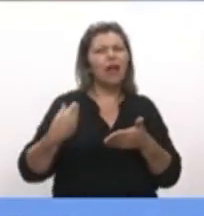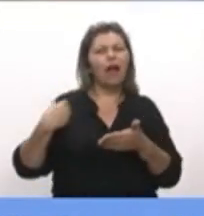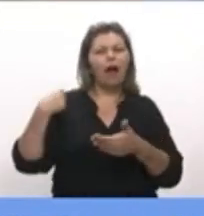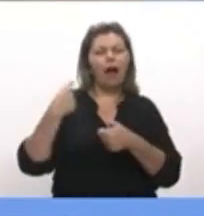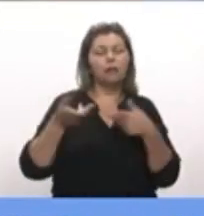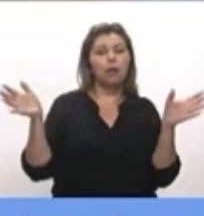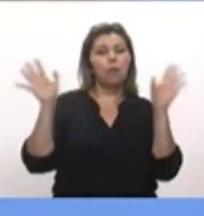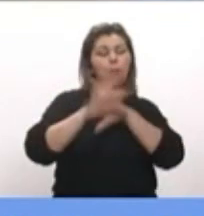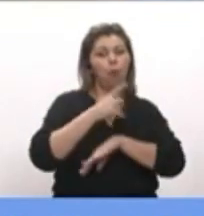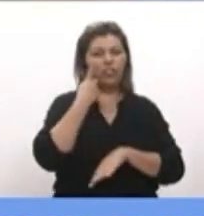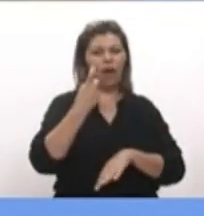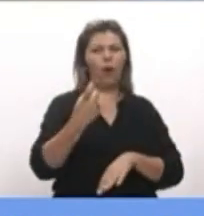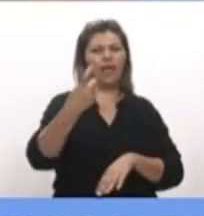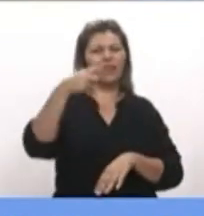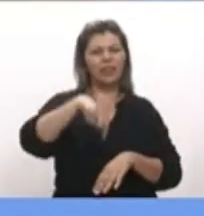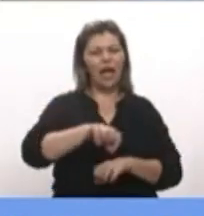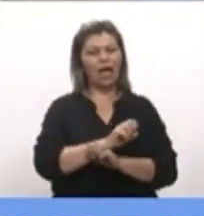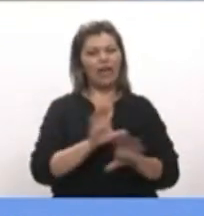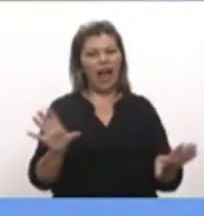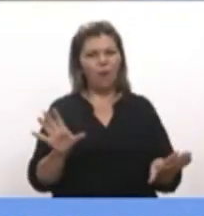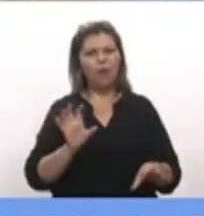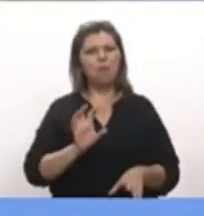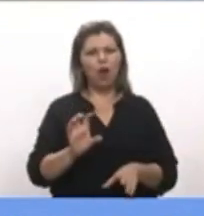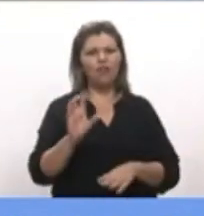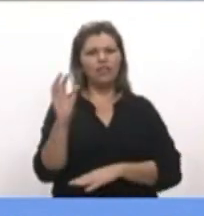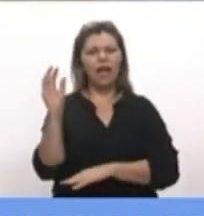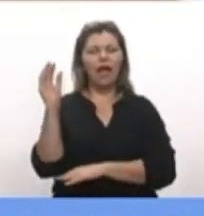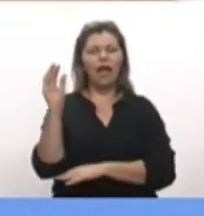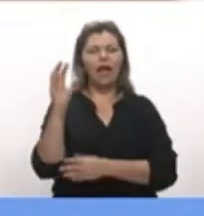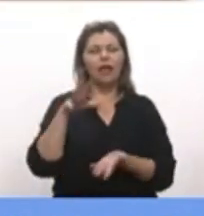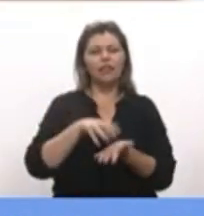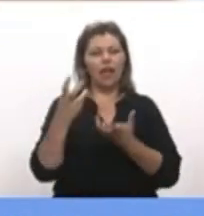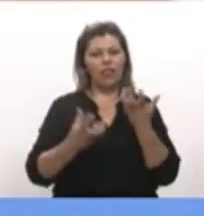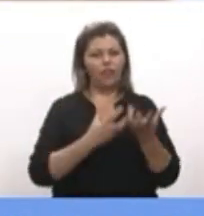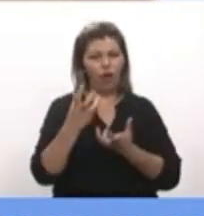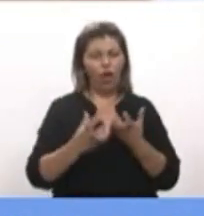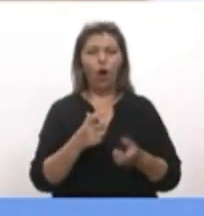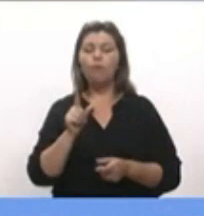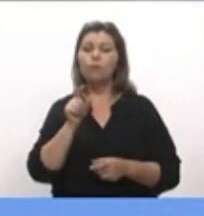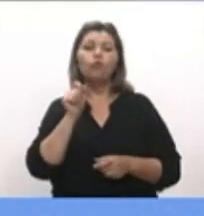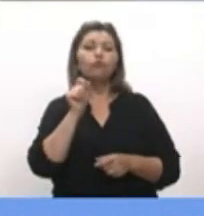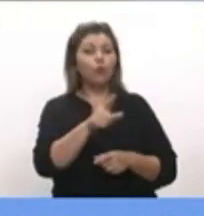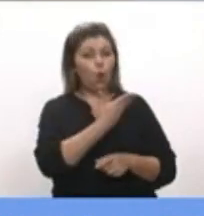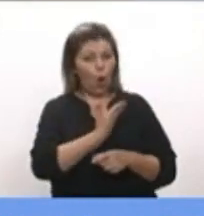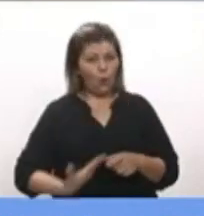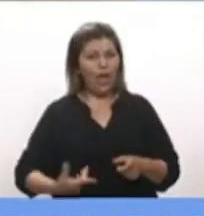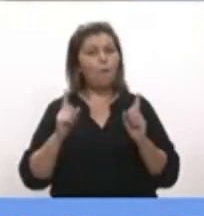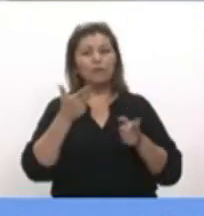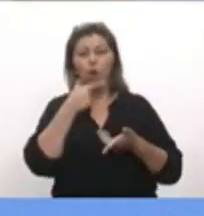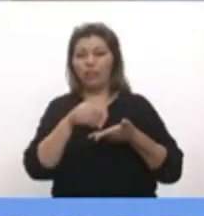algo gravísimo que había pasado en Tierra del Fuego. En su gobierno, en el gobierno de la senadora